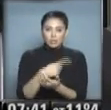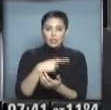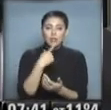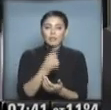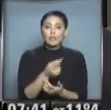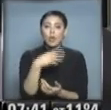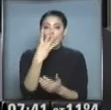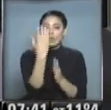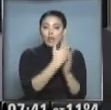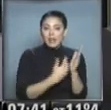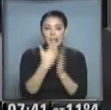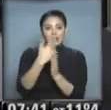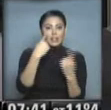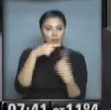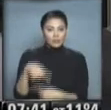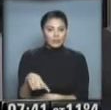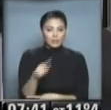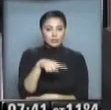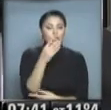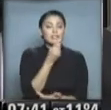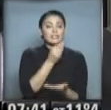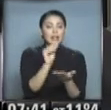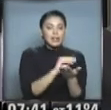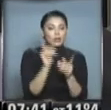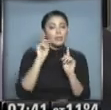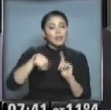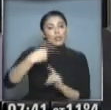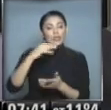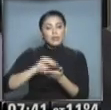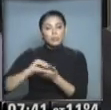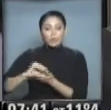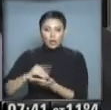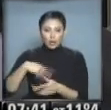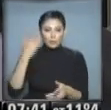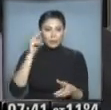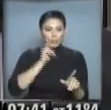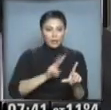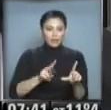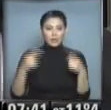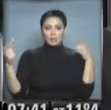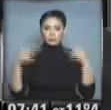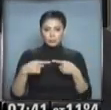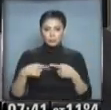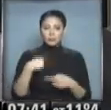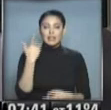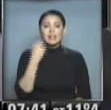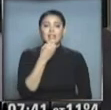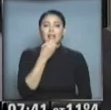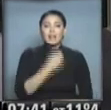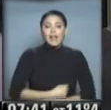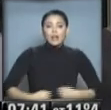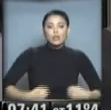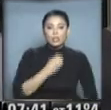definir cuatro listas los candidatos a senadores y los candidatos a diputados veíamos los cruces a partir de declaraciones de elisa